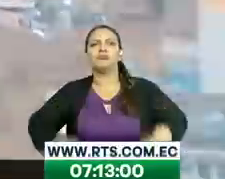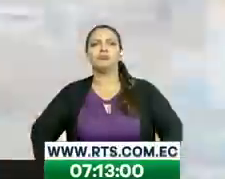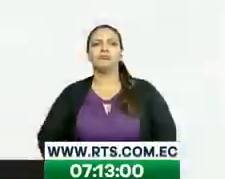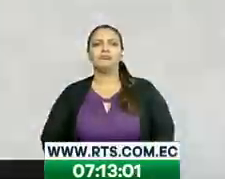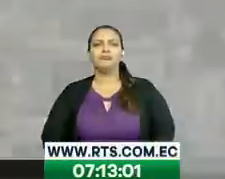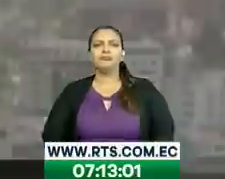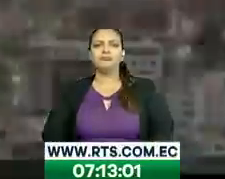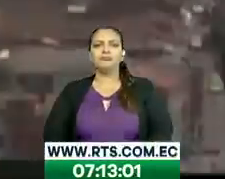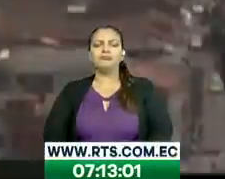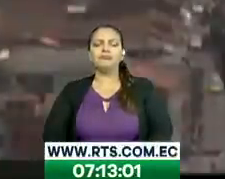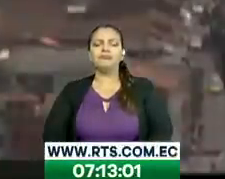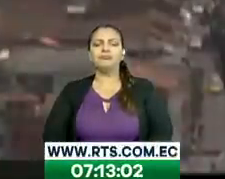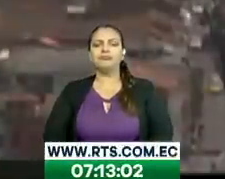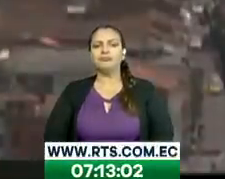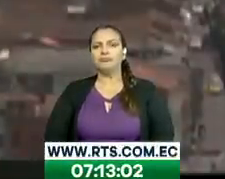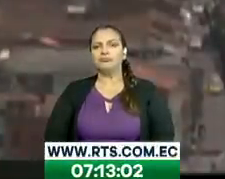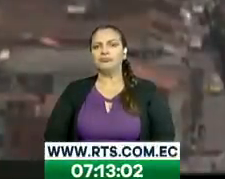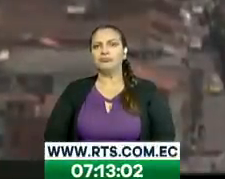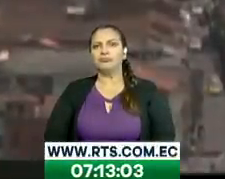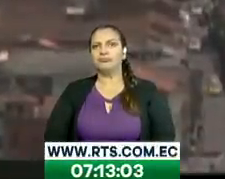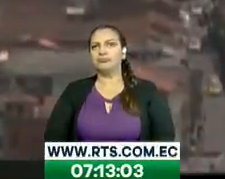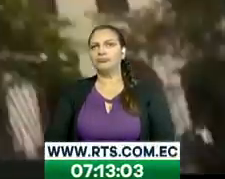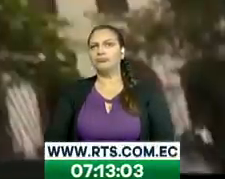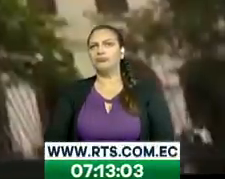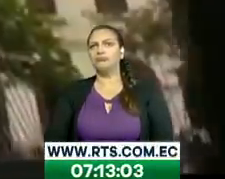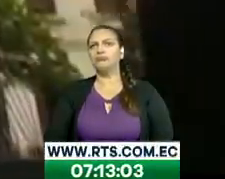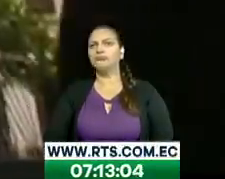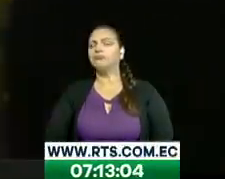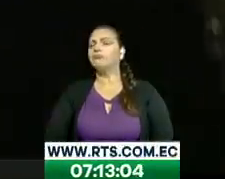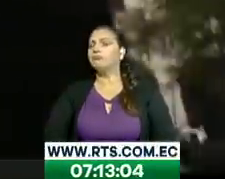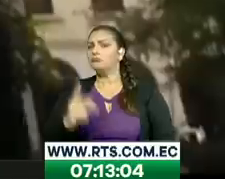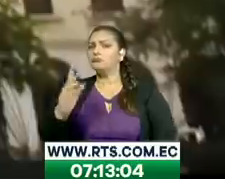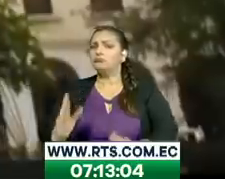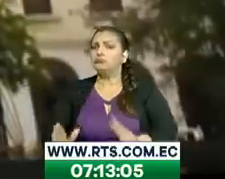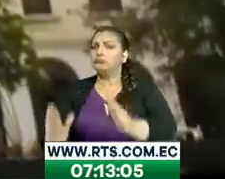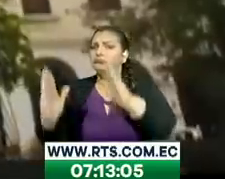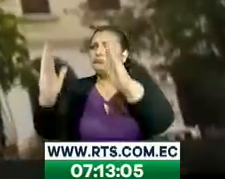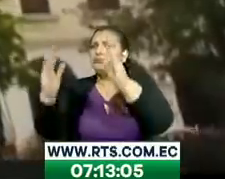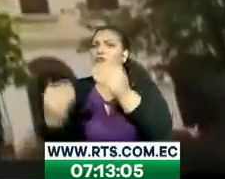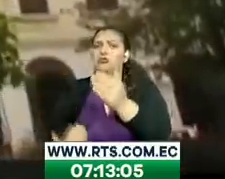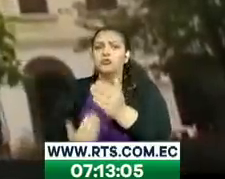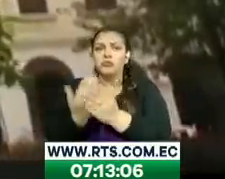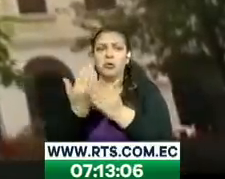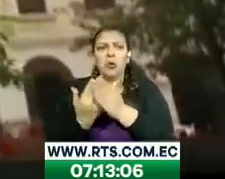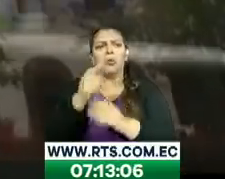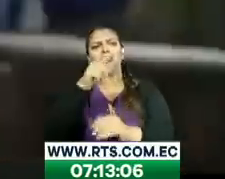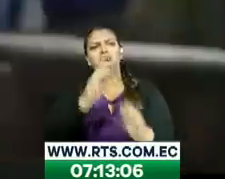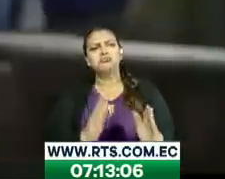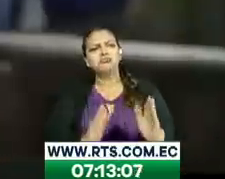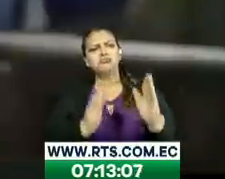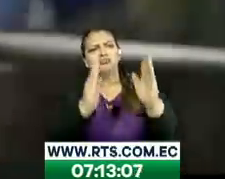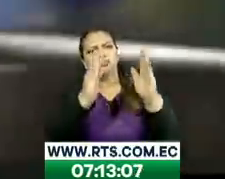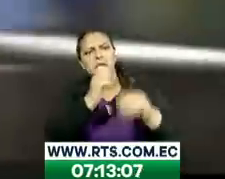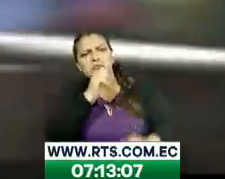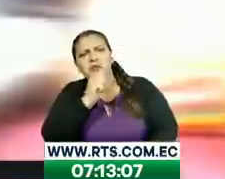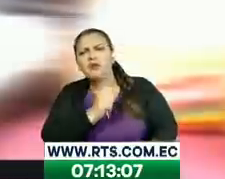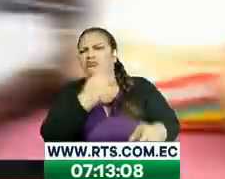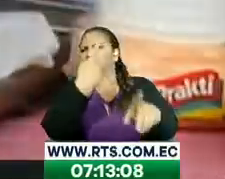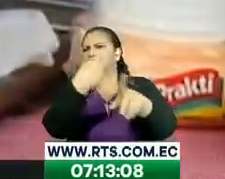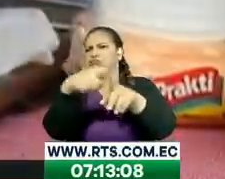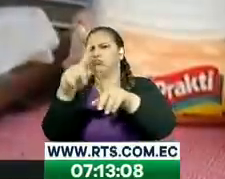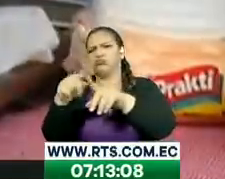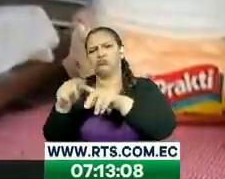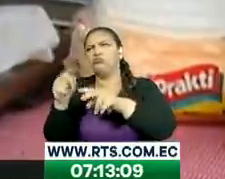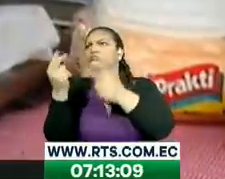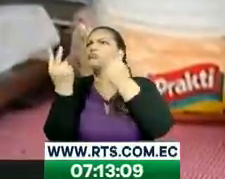wing que ofrece el pasado y versus desnudistas de una herencia cultural de cádiz